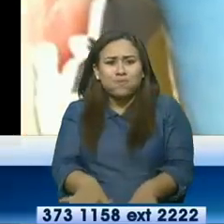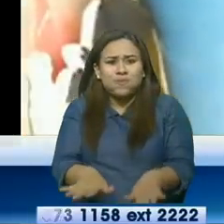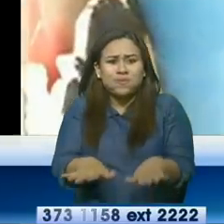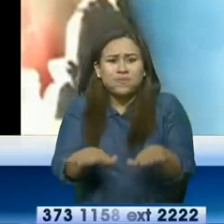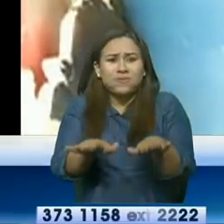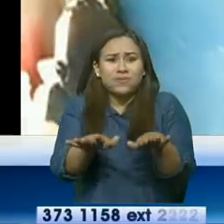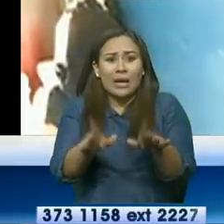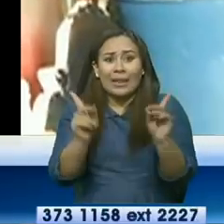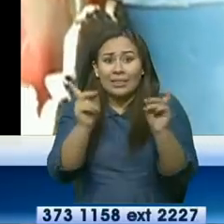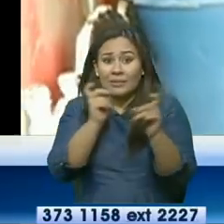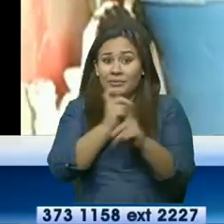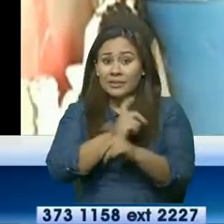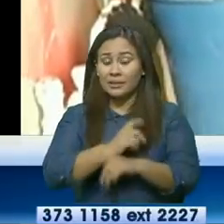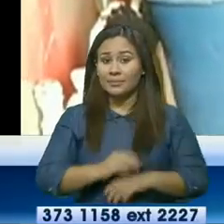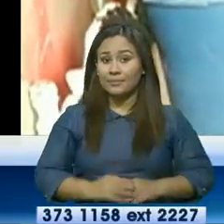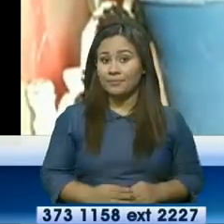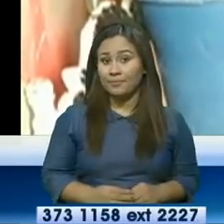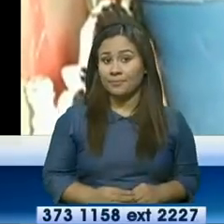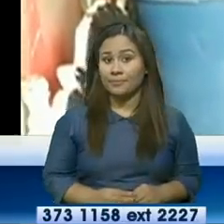del otro